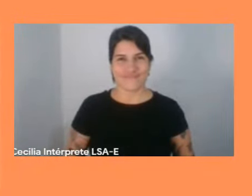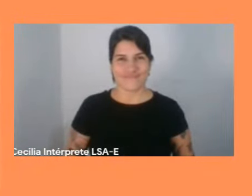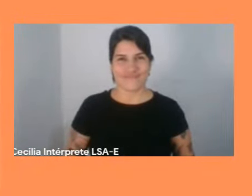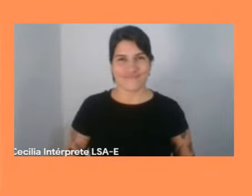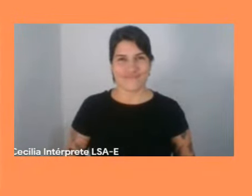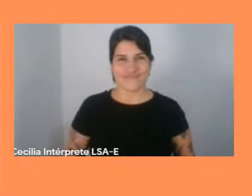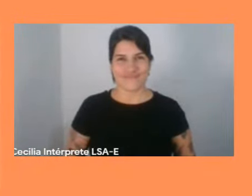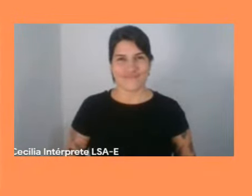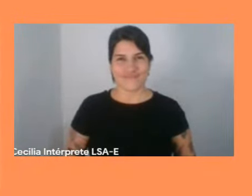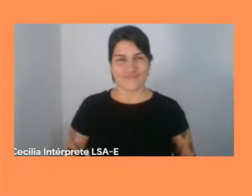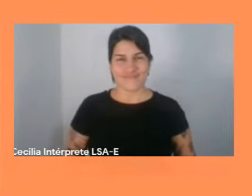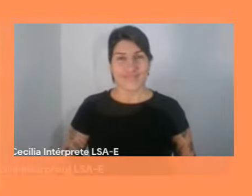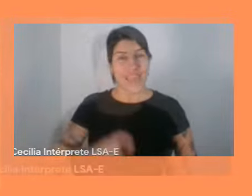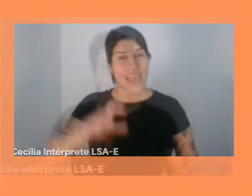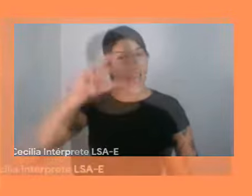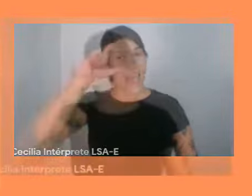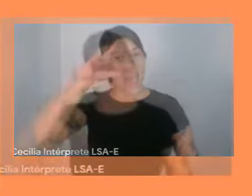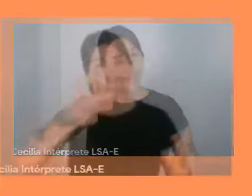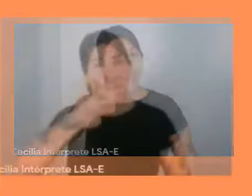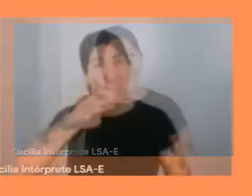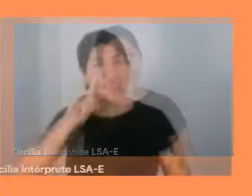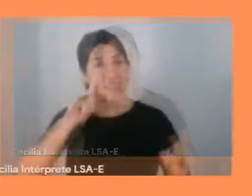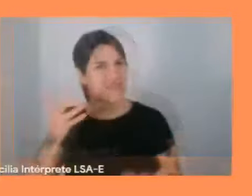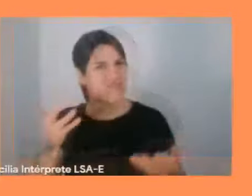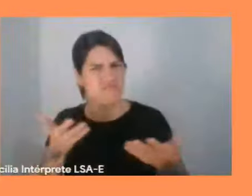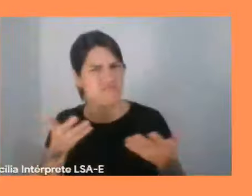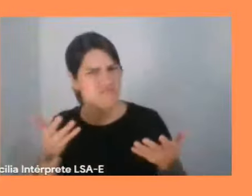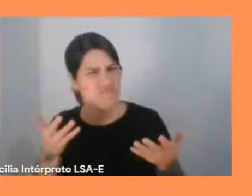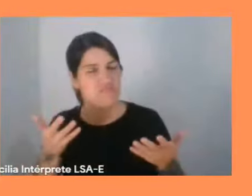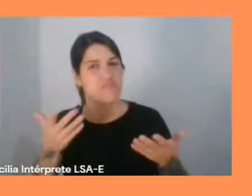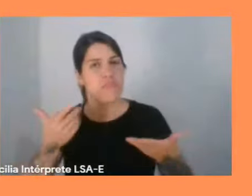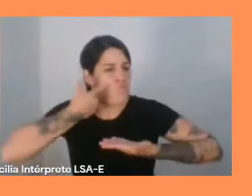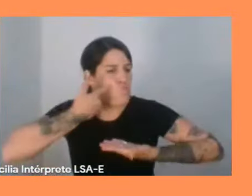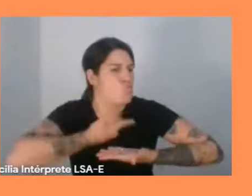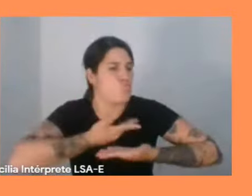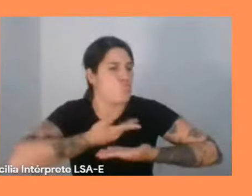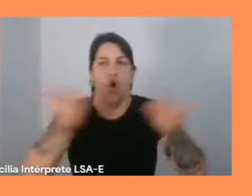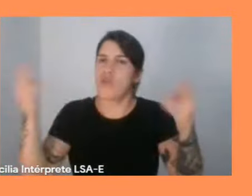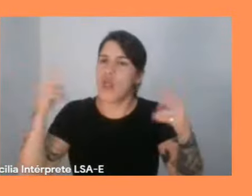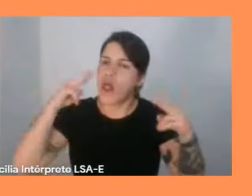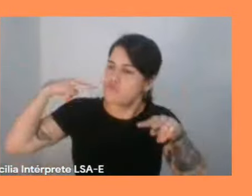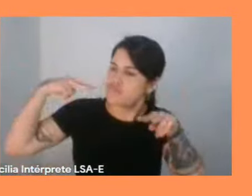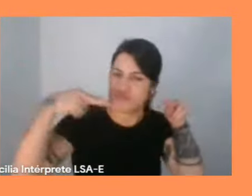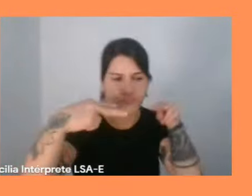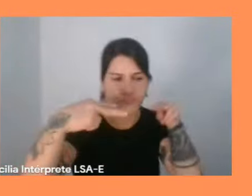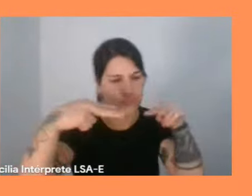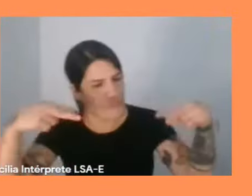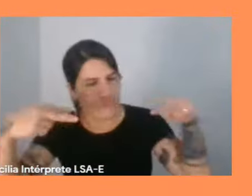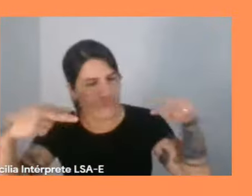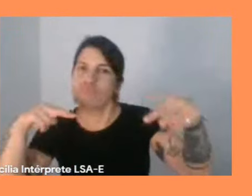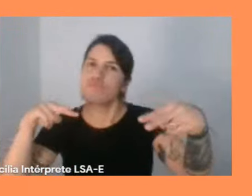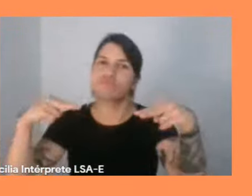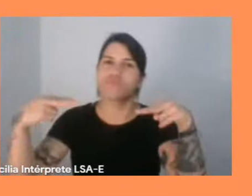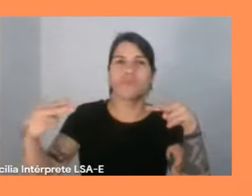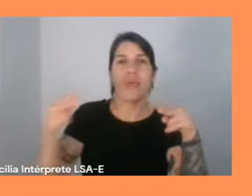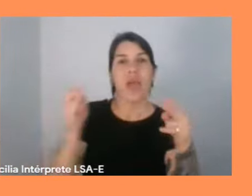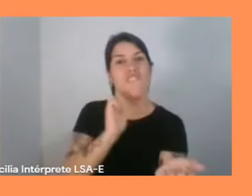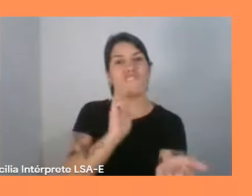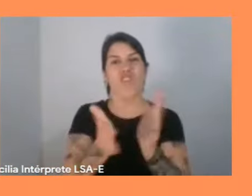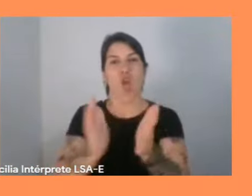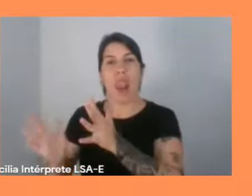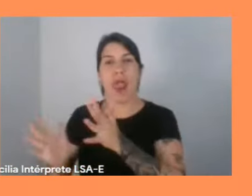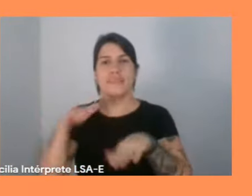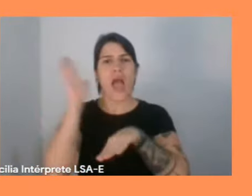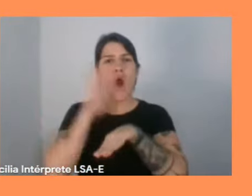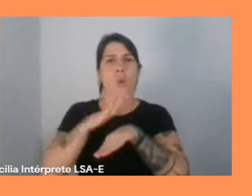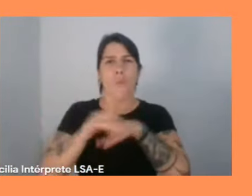ESI es visibilizar y prevenir las violencias de género. Con la ESI se puede poner de manifiesto y en